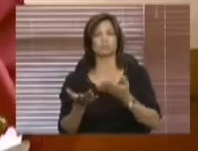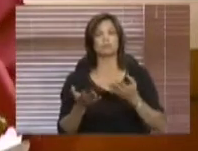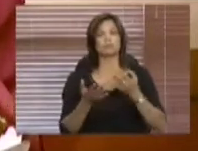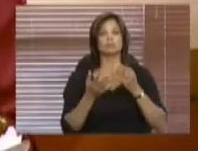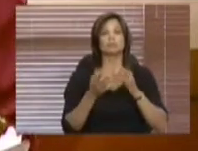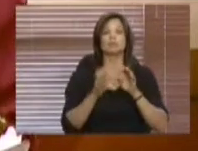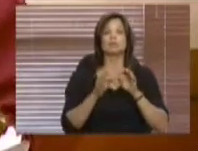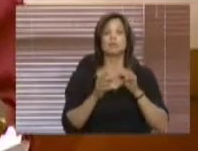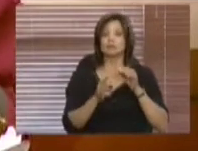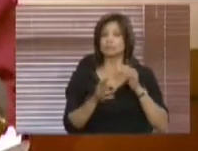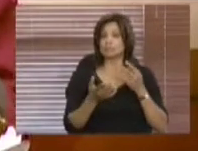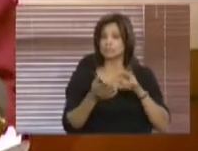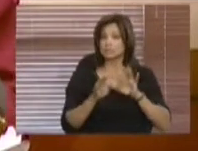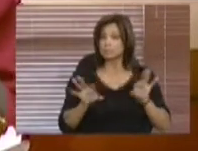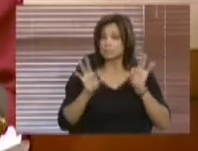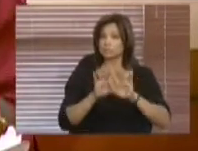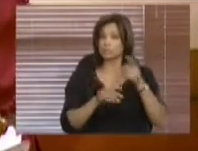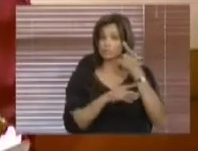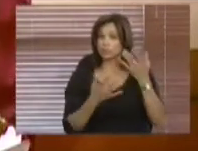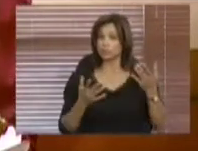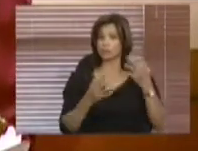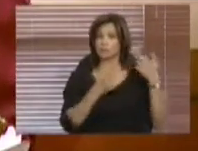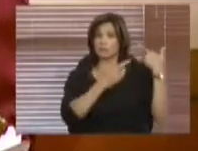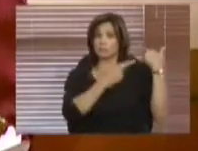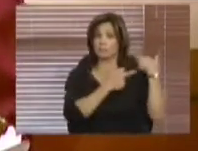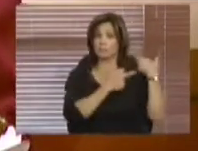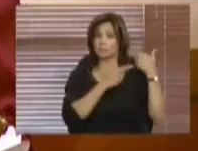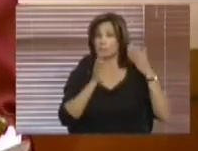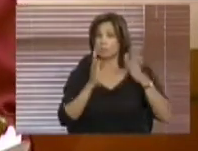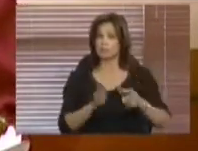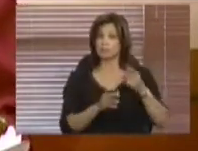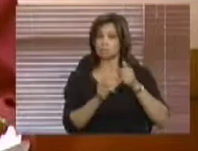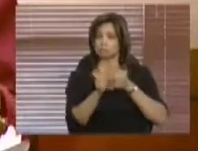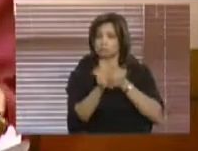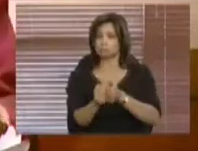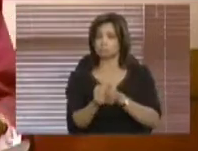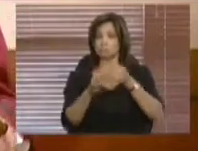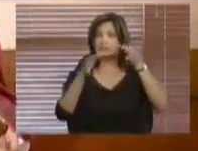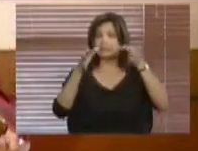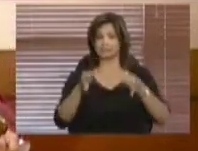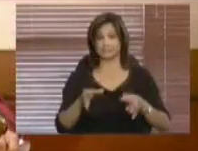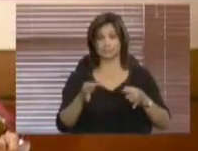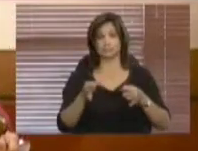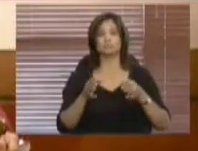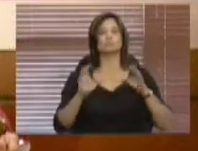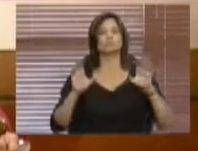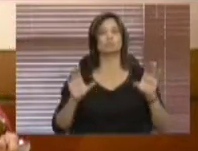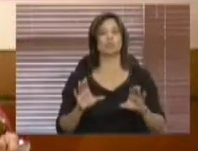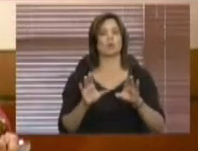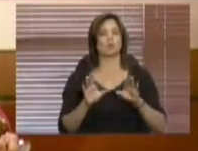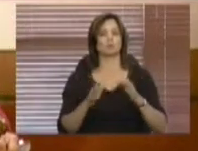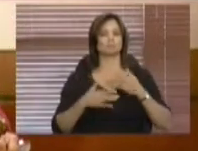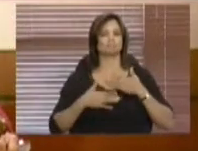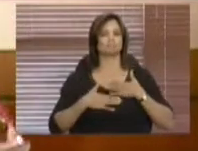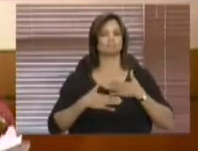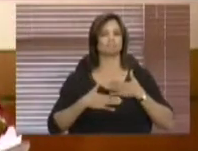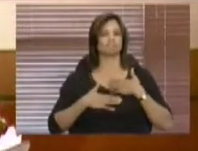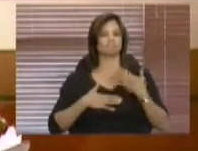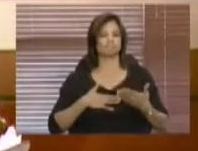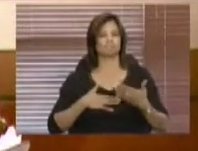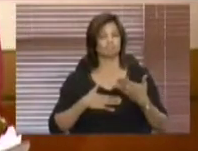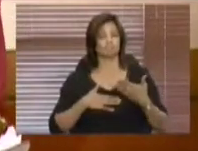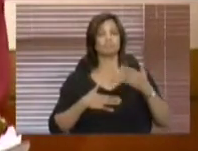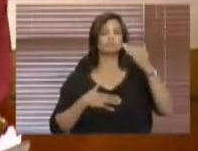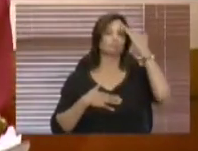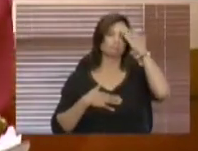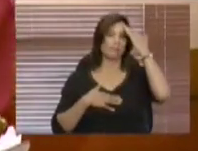es que quienes están encargados de dar cumplimiento a la sentencia lo hagan de manera voluntaria. Pero